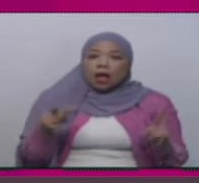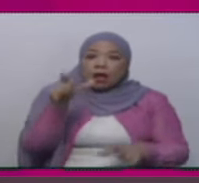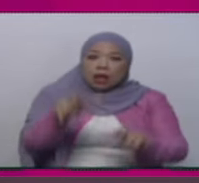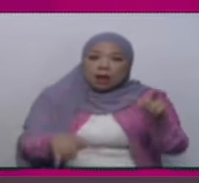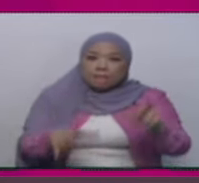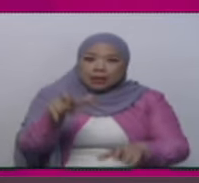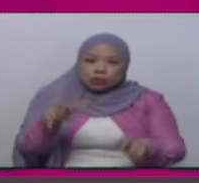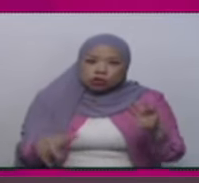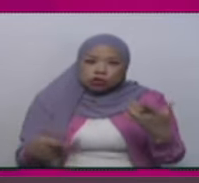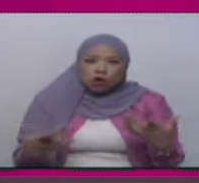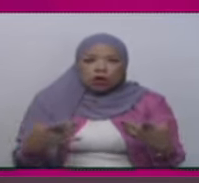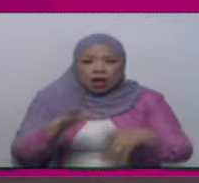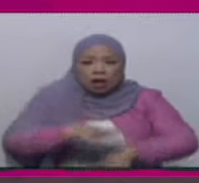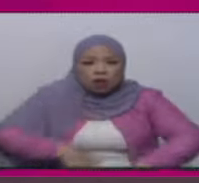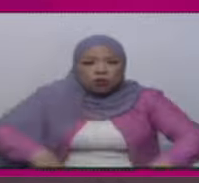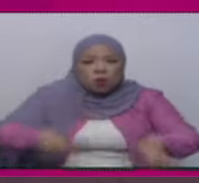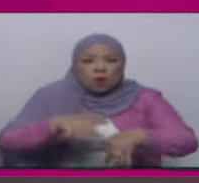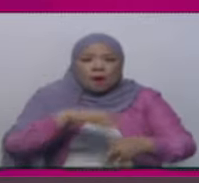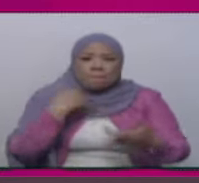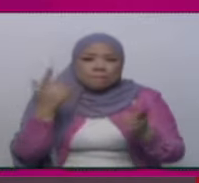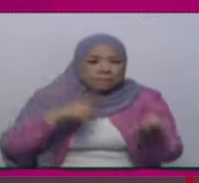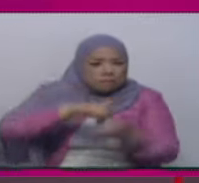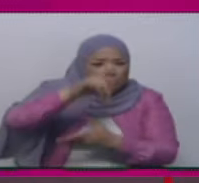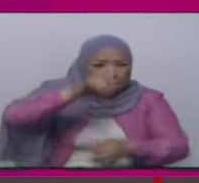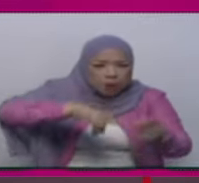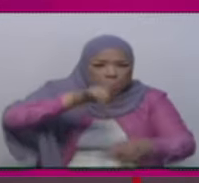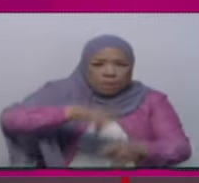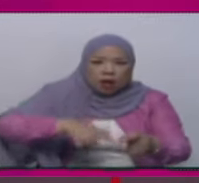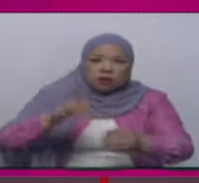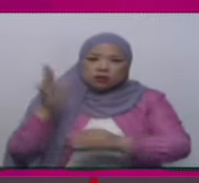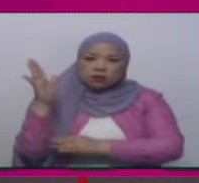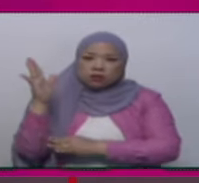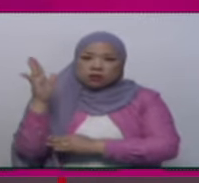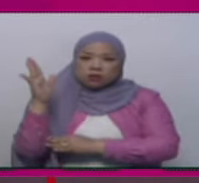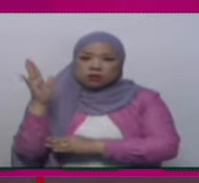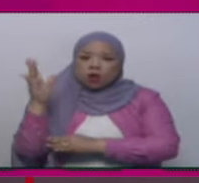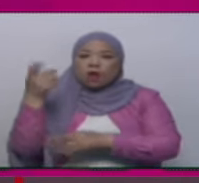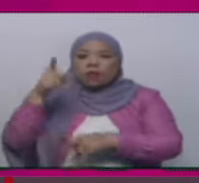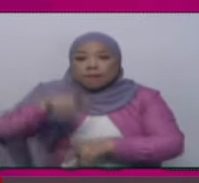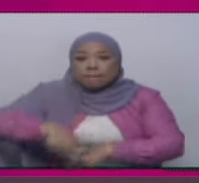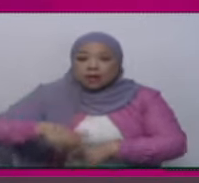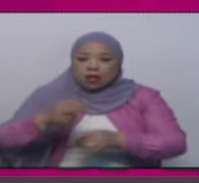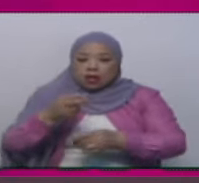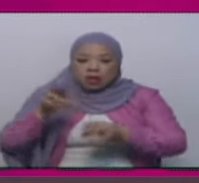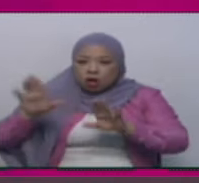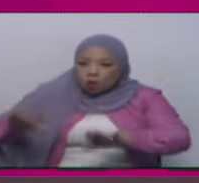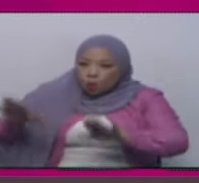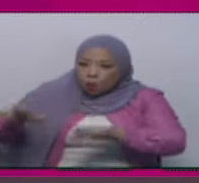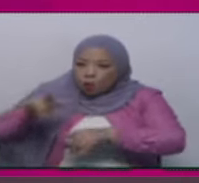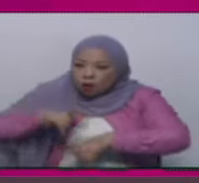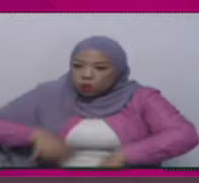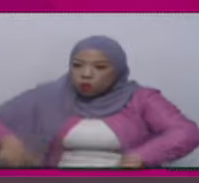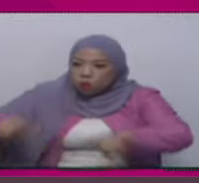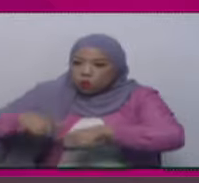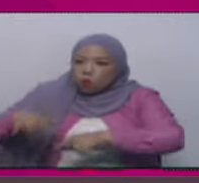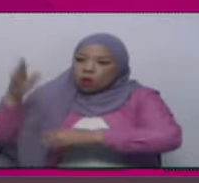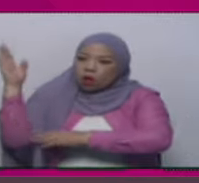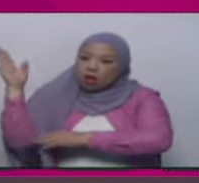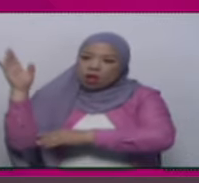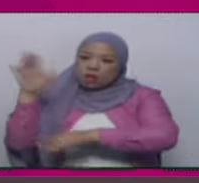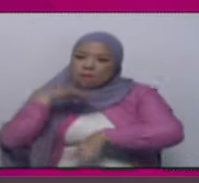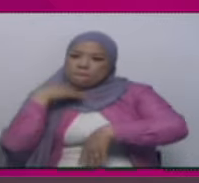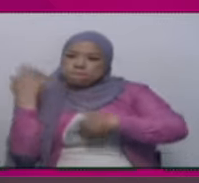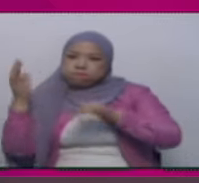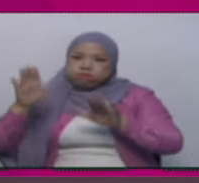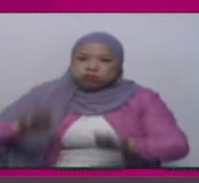mezquitas sagradas. La destrucción de las mezquitas como actos salvajes de venganza